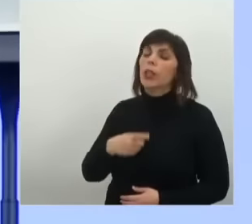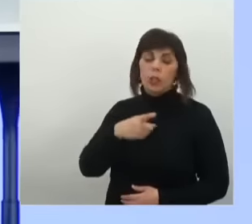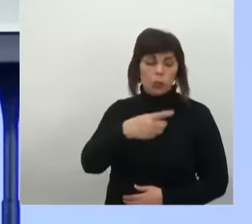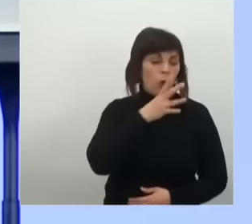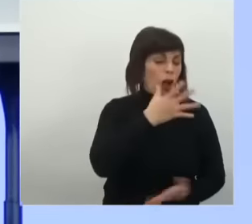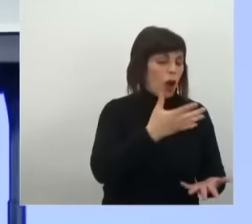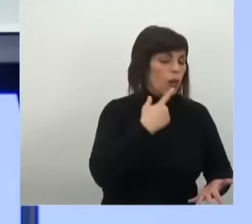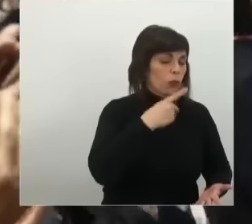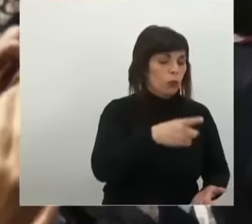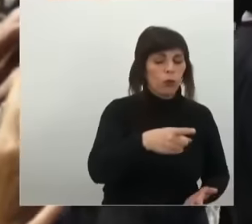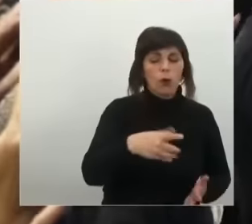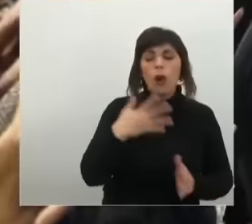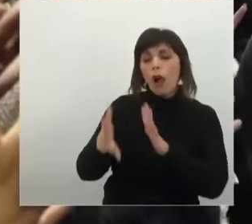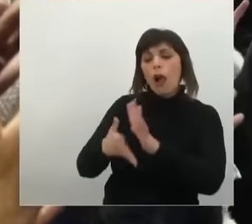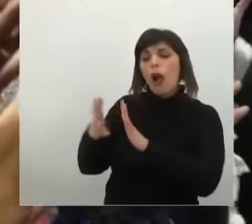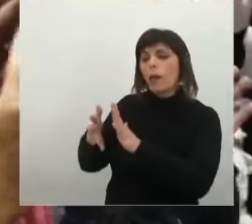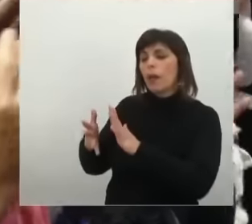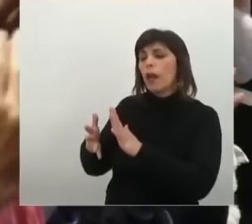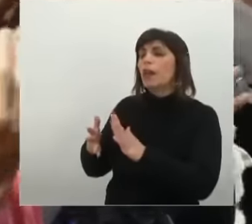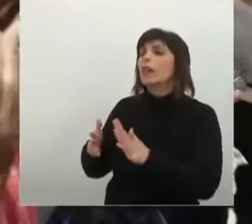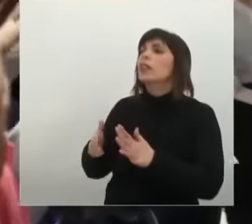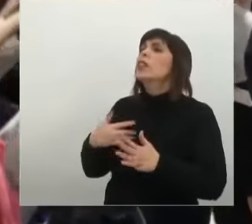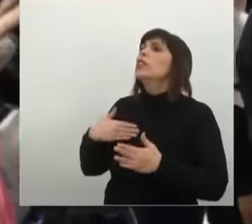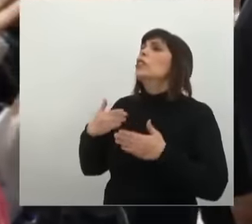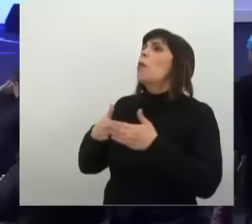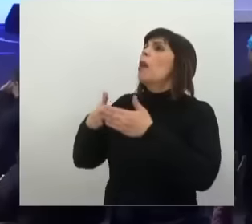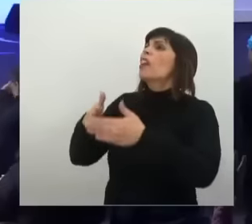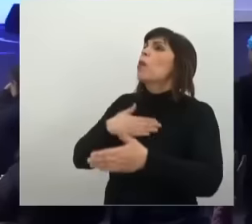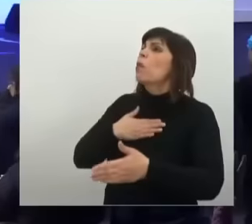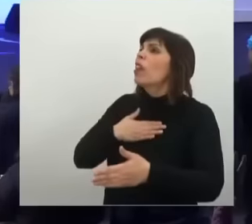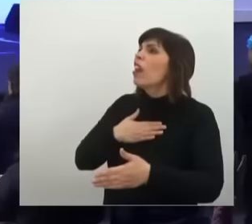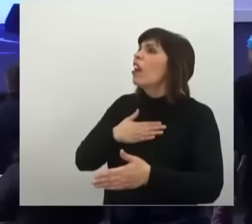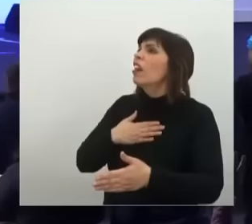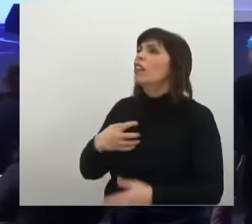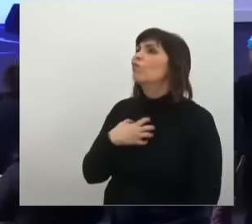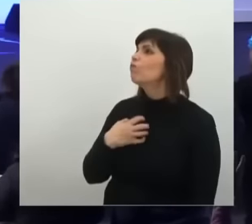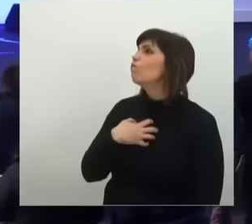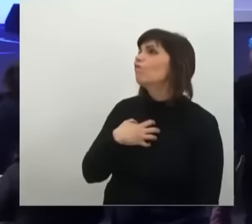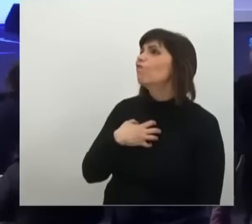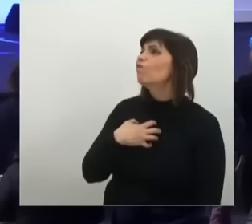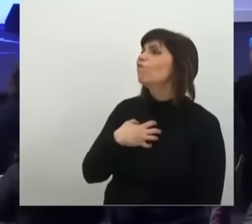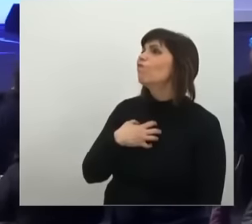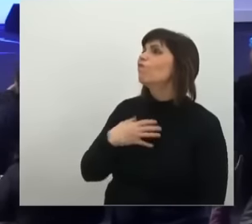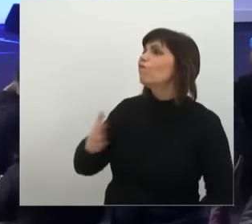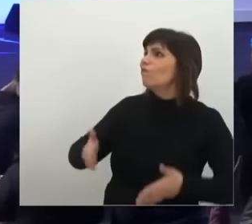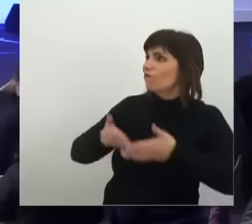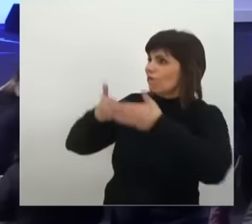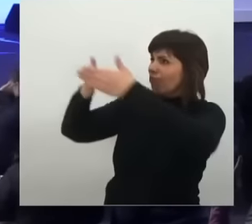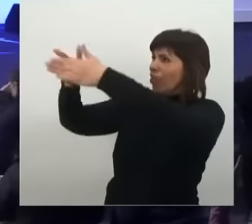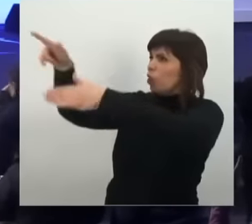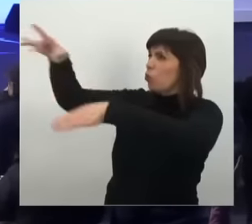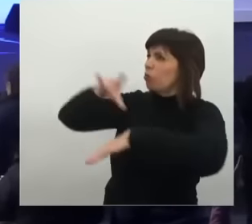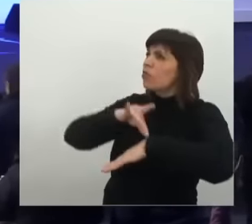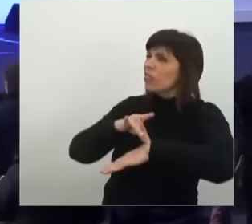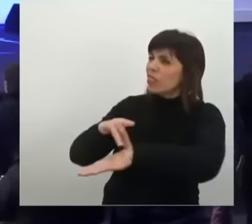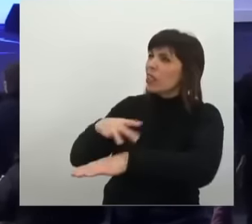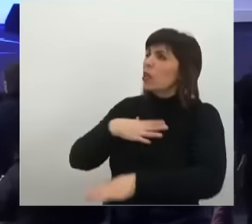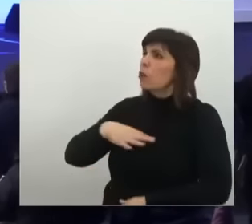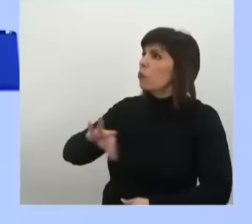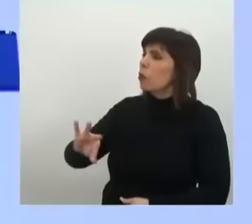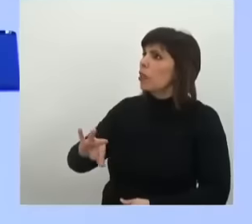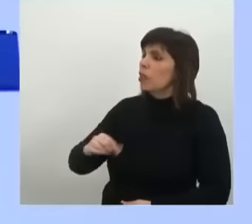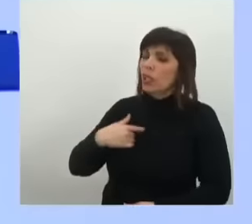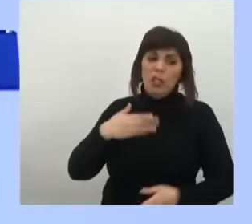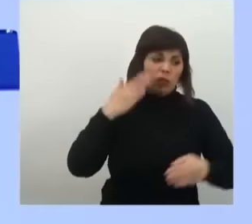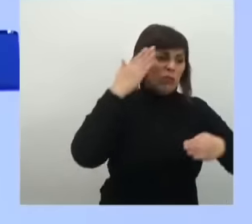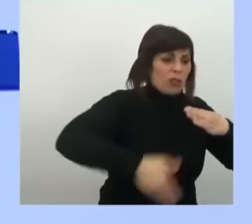toma Toma mi barca porque yo no puedo Yo soy limitado señor pero tú eres ilimitado y